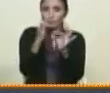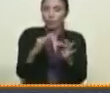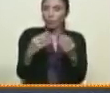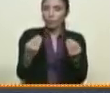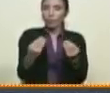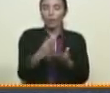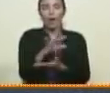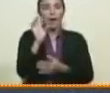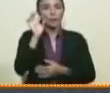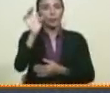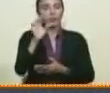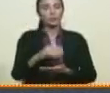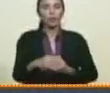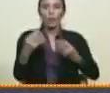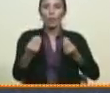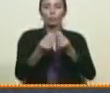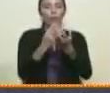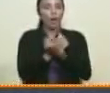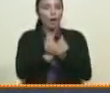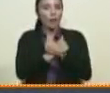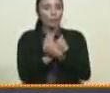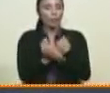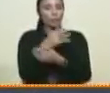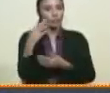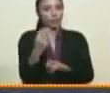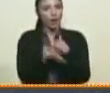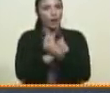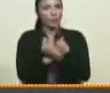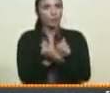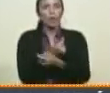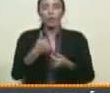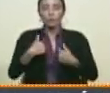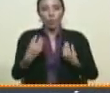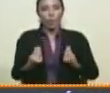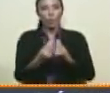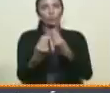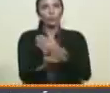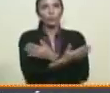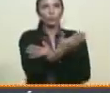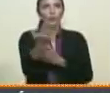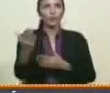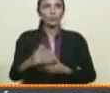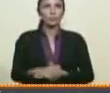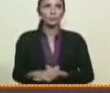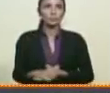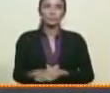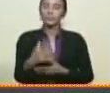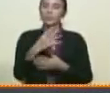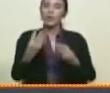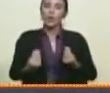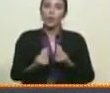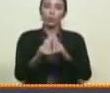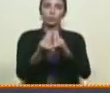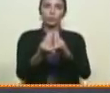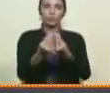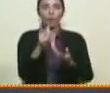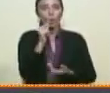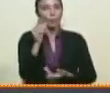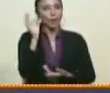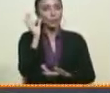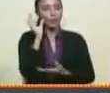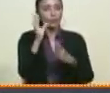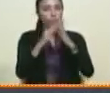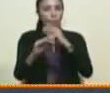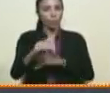construir la patria con amor y en esa opción me noto yo en cual te anotás tú vamos juntos y juntas todo es